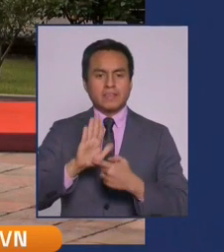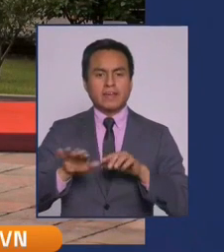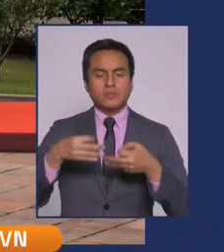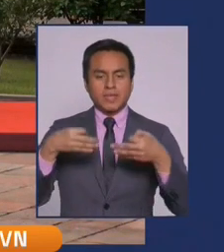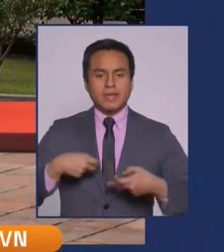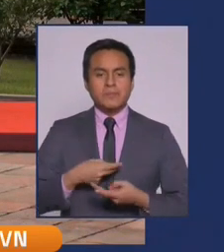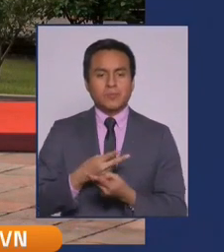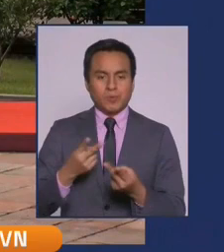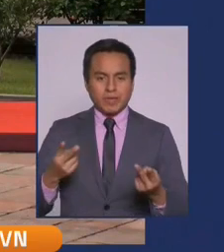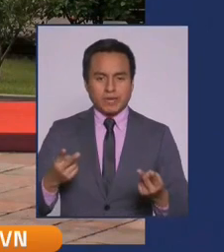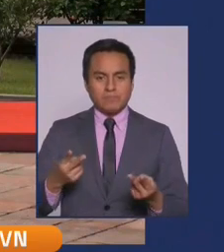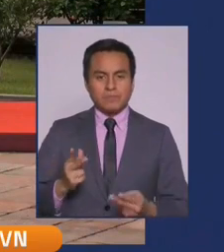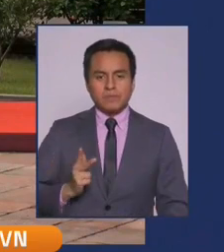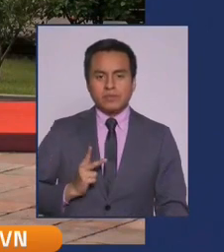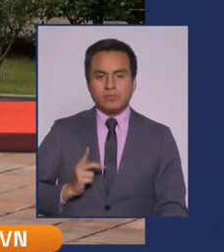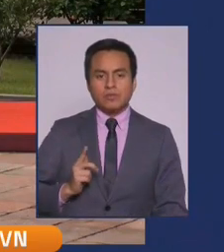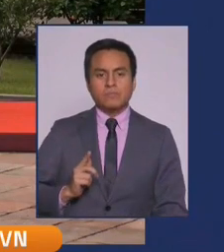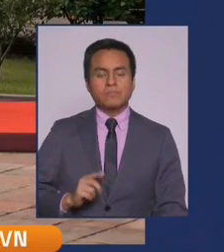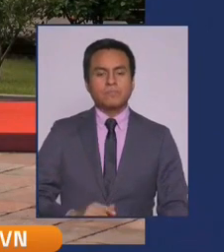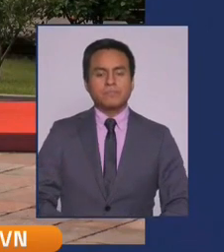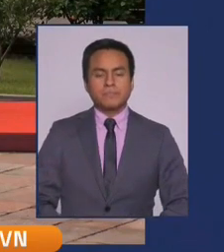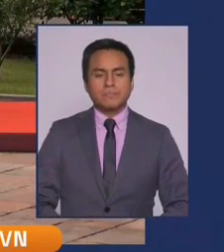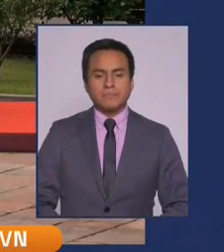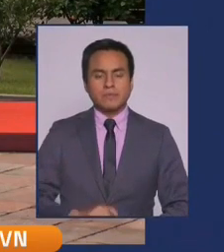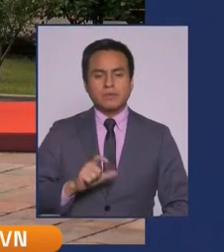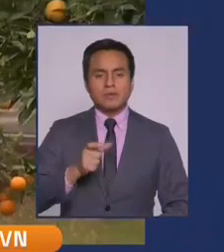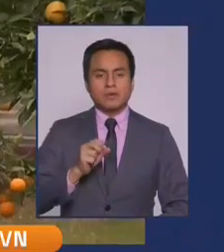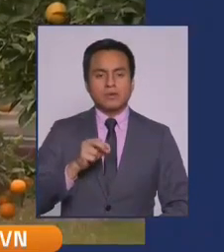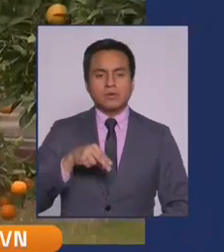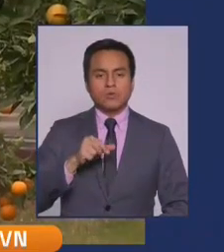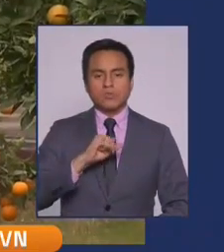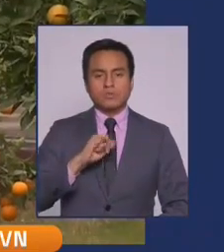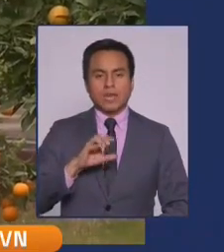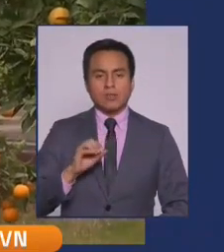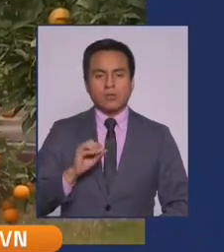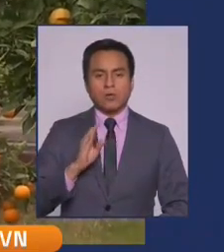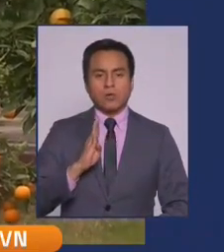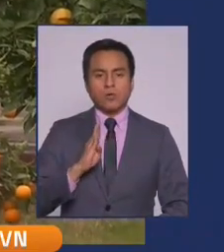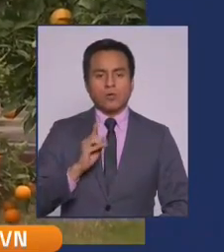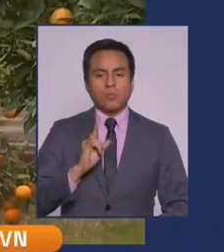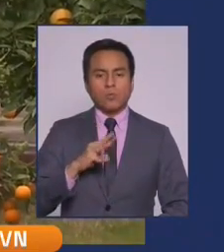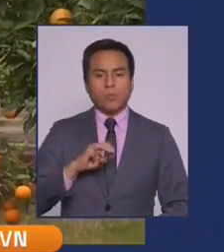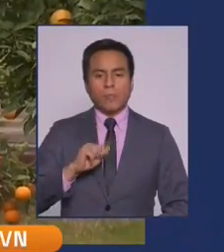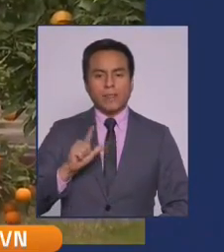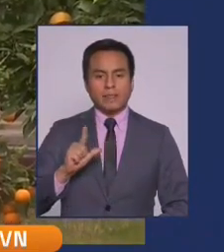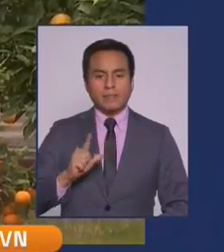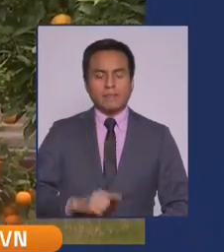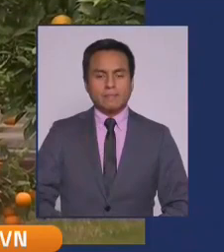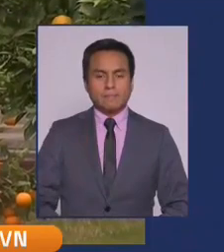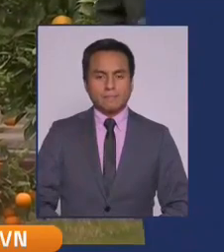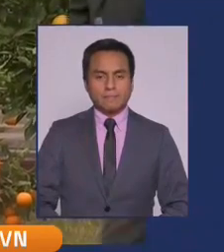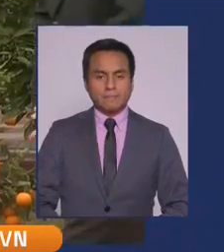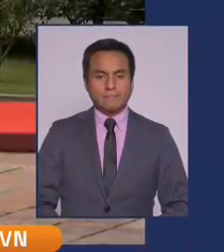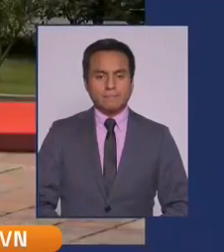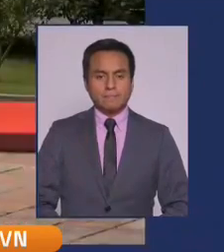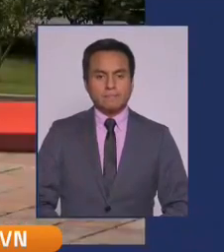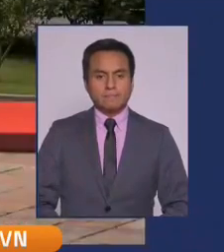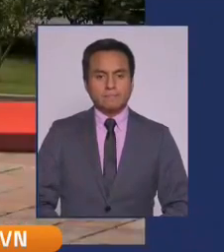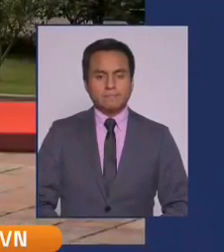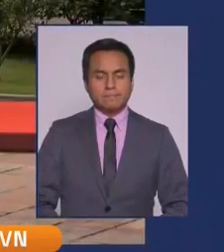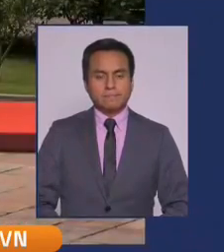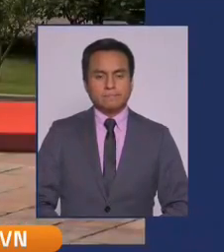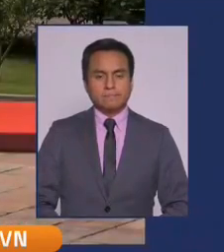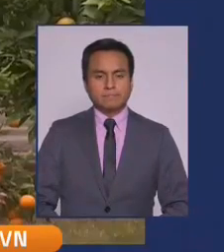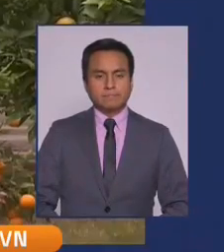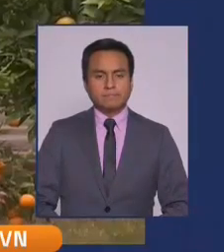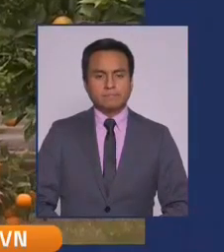que finalmente yo creo que dijeron, hagámosla de una nomás y que sufran los alcaldes un rato y se acabó. Pero no